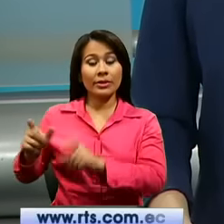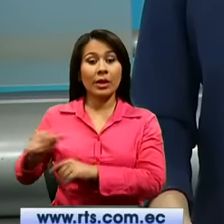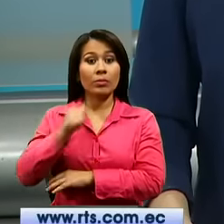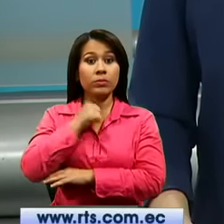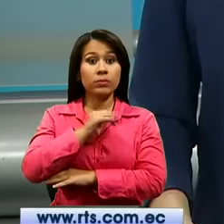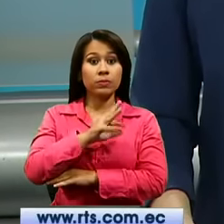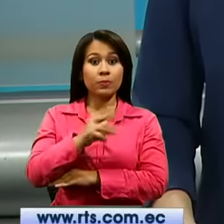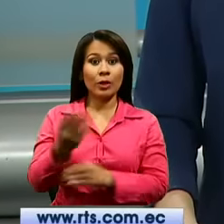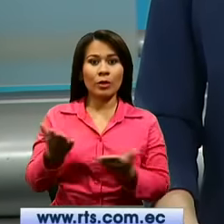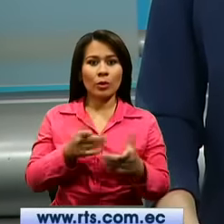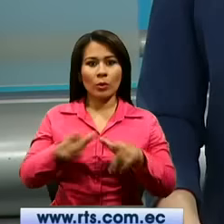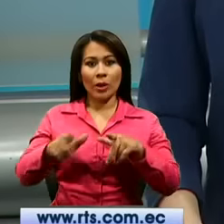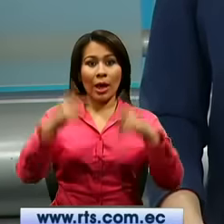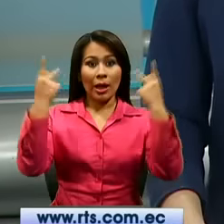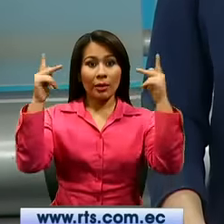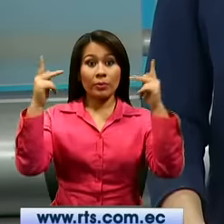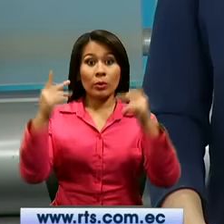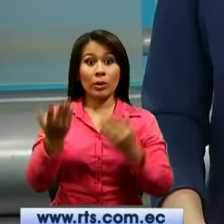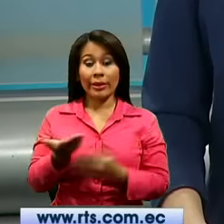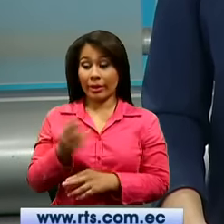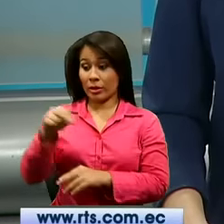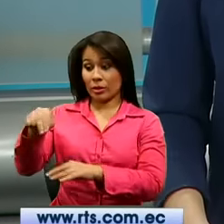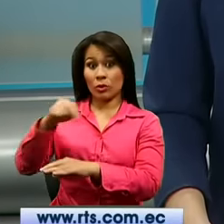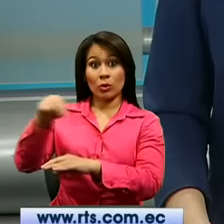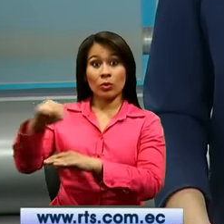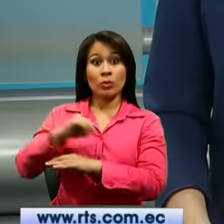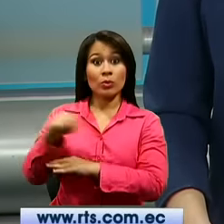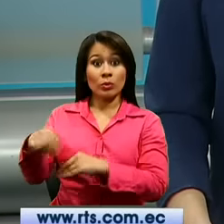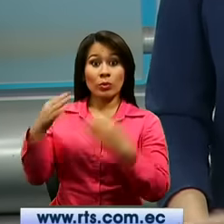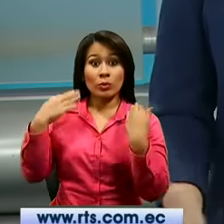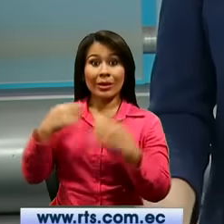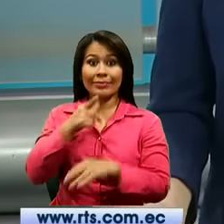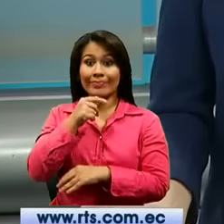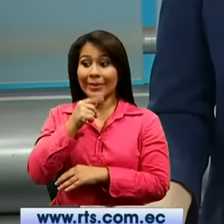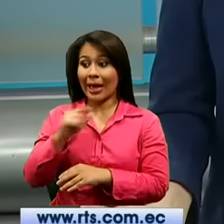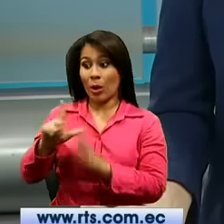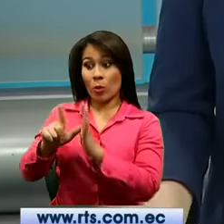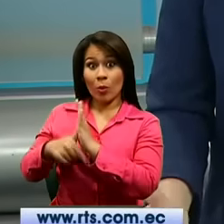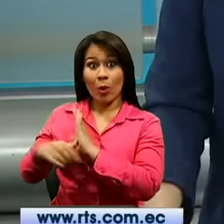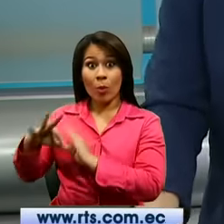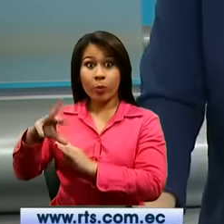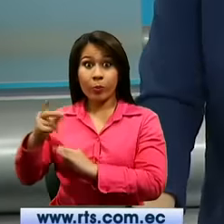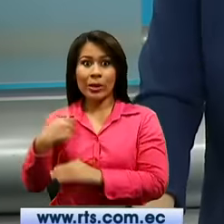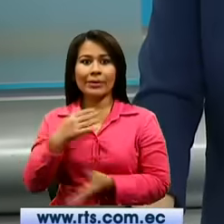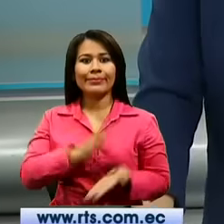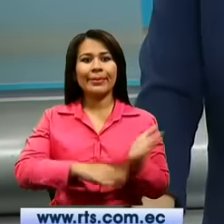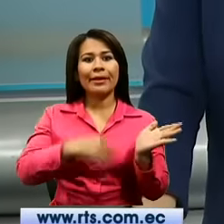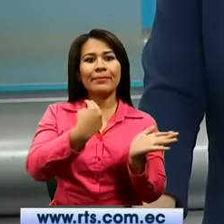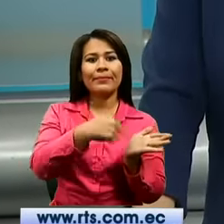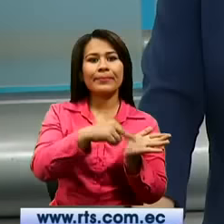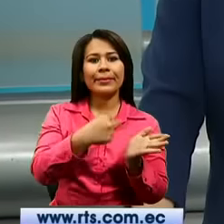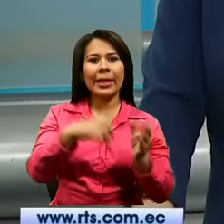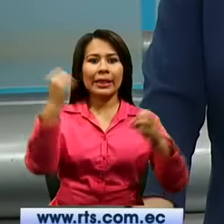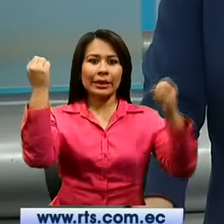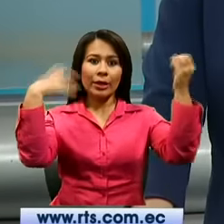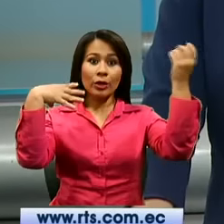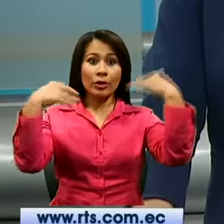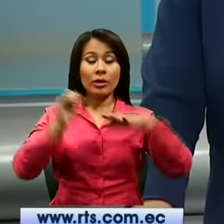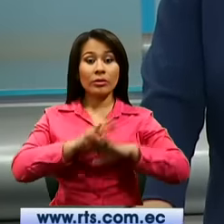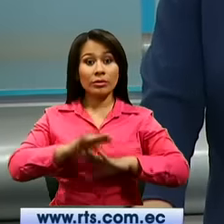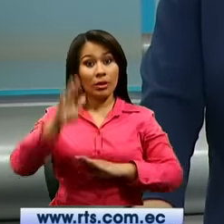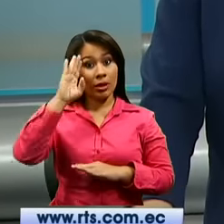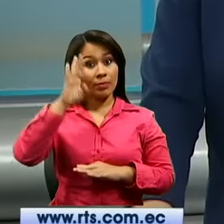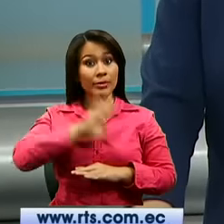La Alborada, en el norte de Guayaquil, y tras cometer el delito se fueron a festejar a una discoteca. Agentes de la